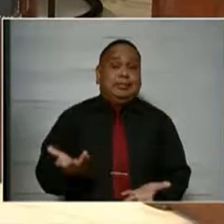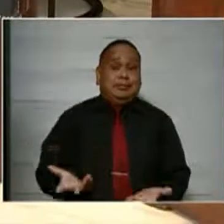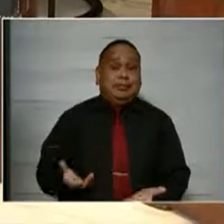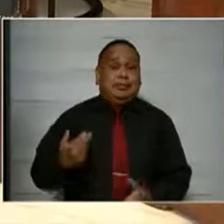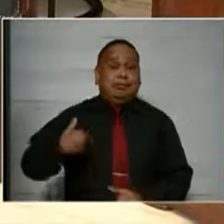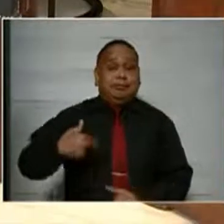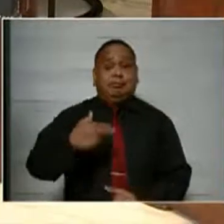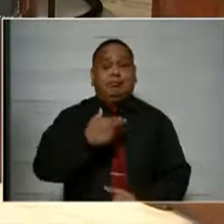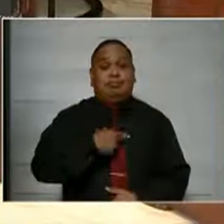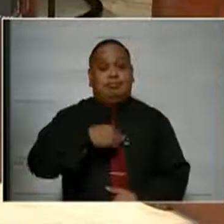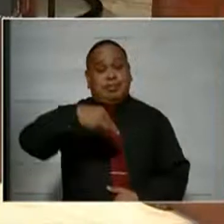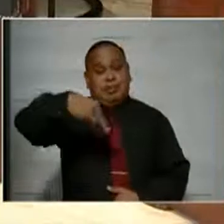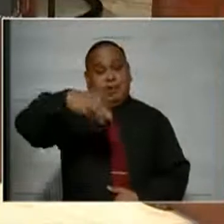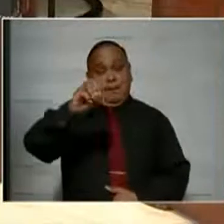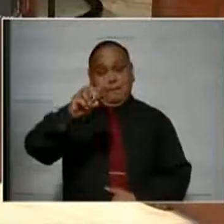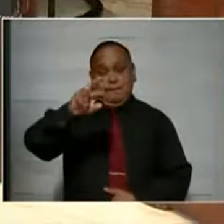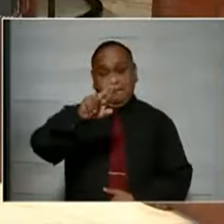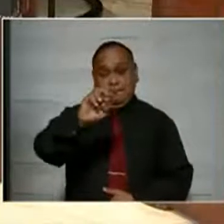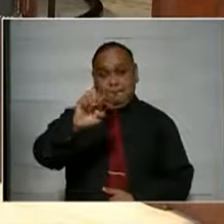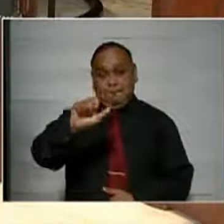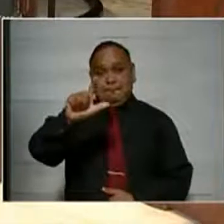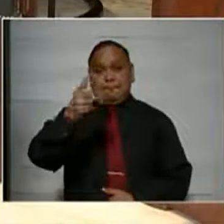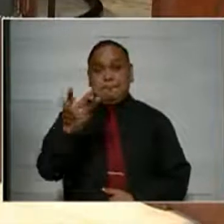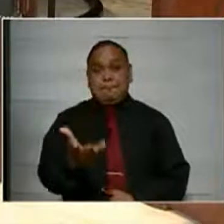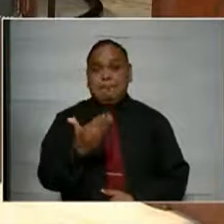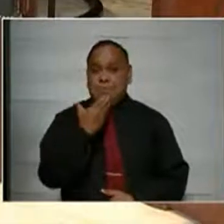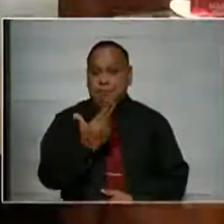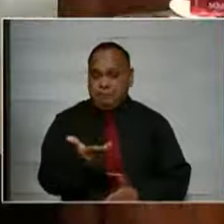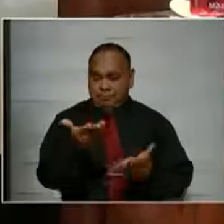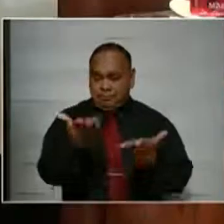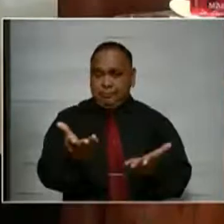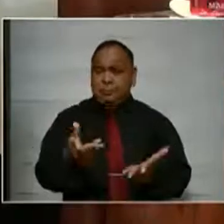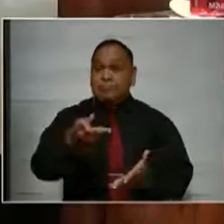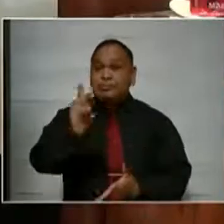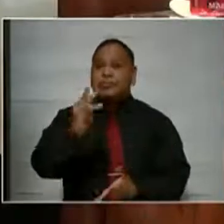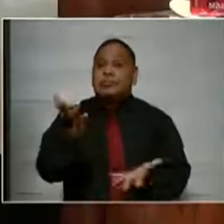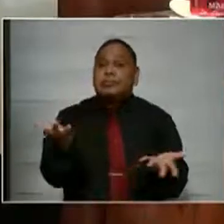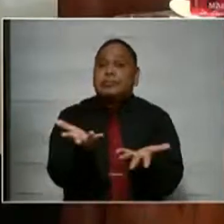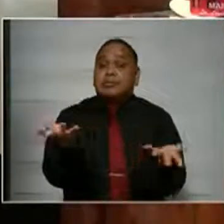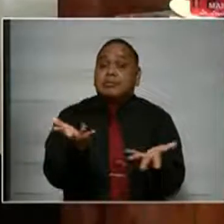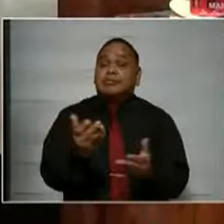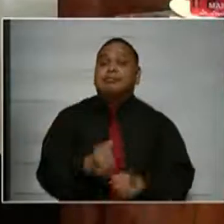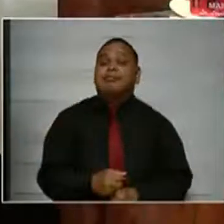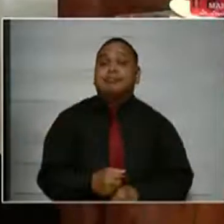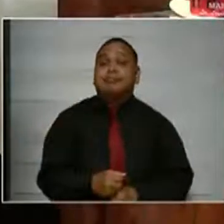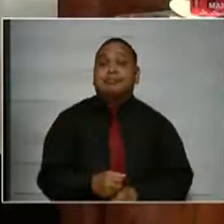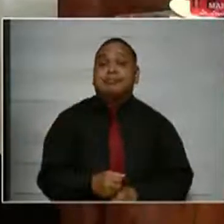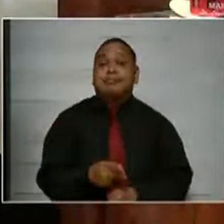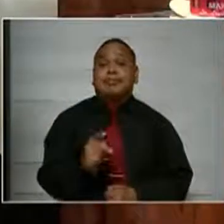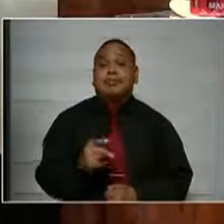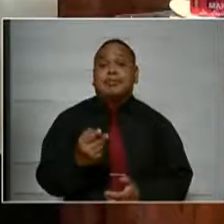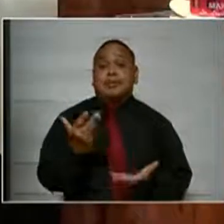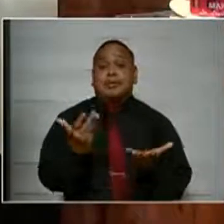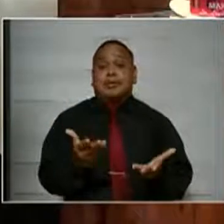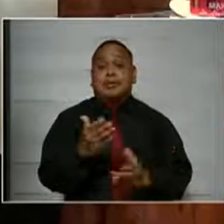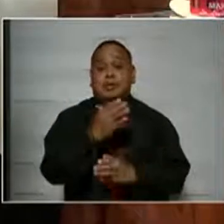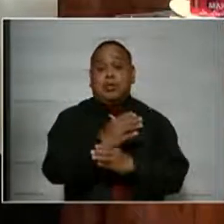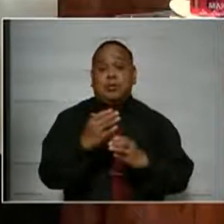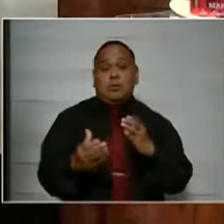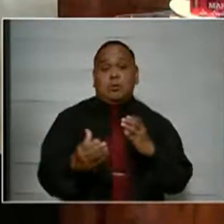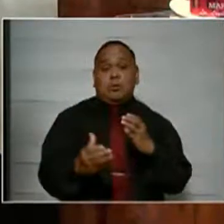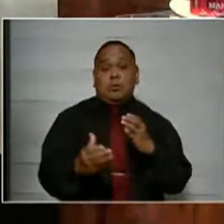así no ponemos amor salirle pero entonces la cosa es que pensamos que lo de moldear pero en verdad que lo hice